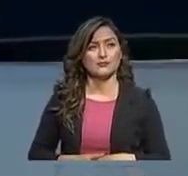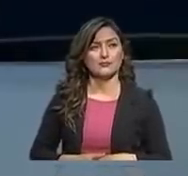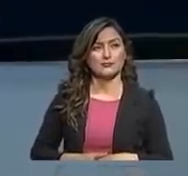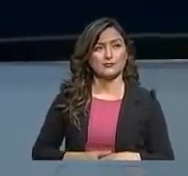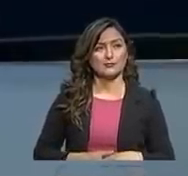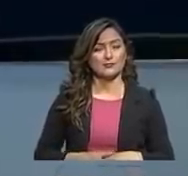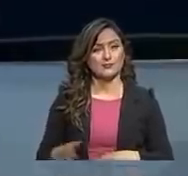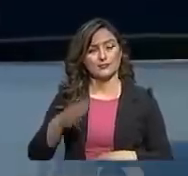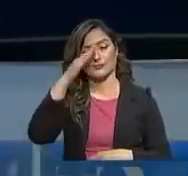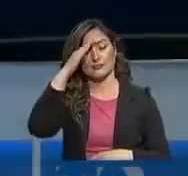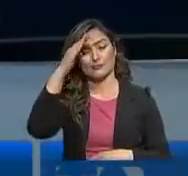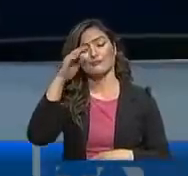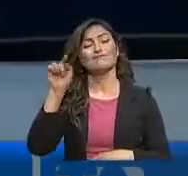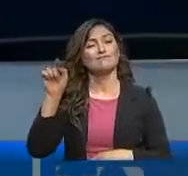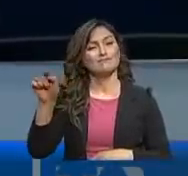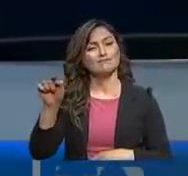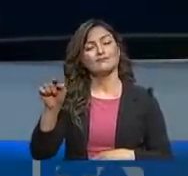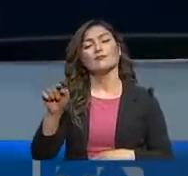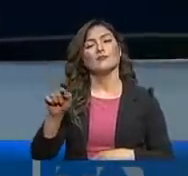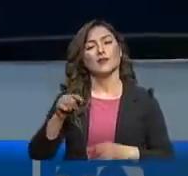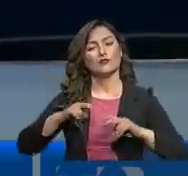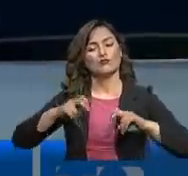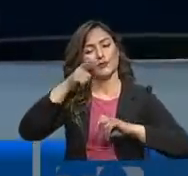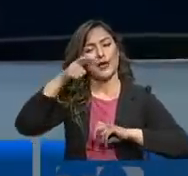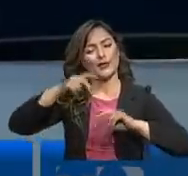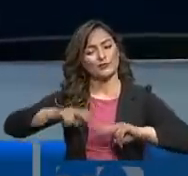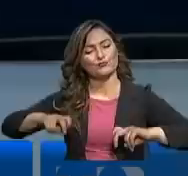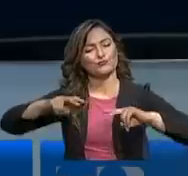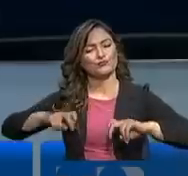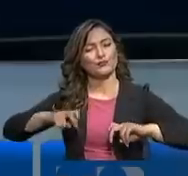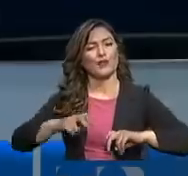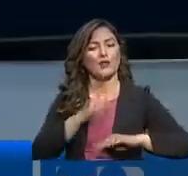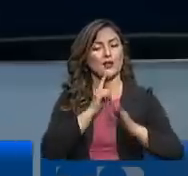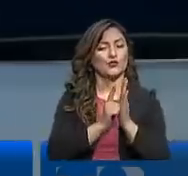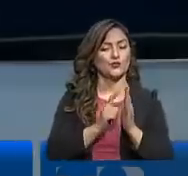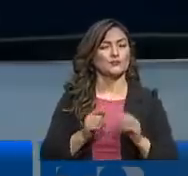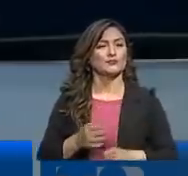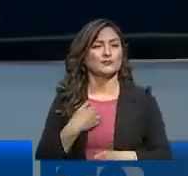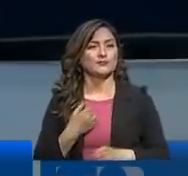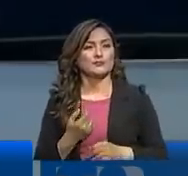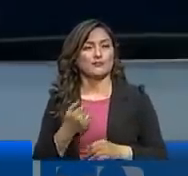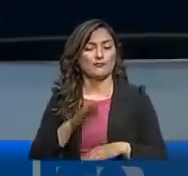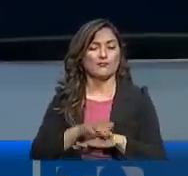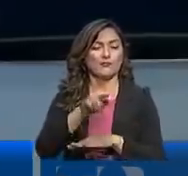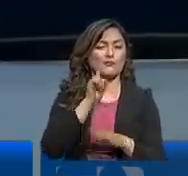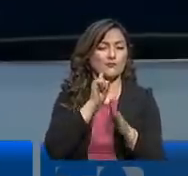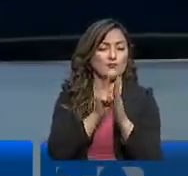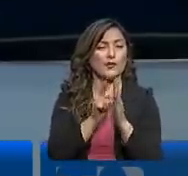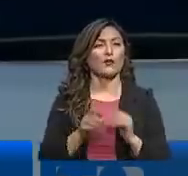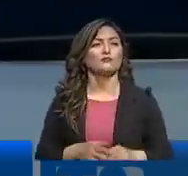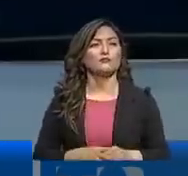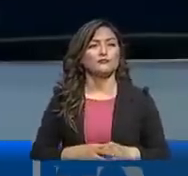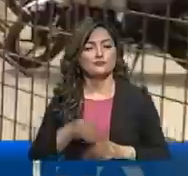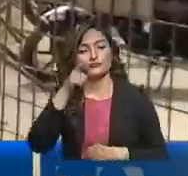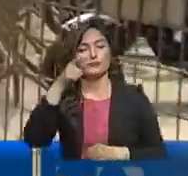para que la Fiscalía inicie las investigaciones correspondientes a fin de detectar. Eso no hacemos nosotros, nosotros hacemos la acusación. Quien tiene que identificar